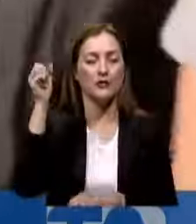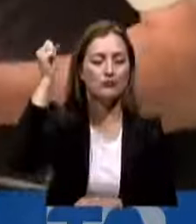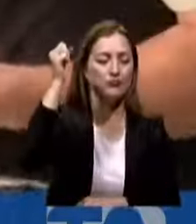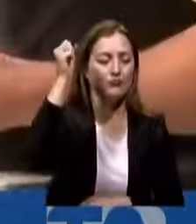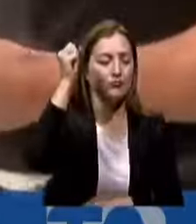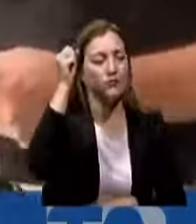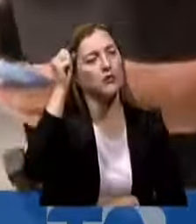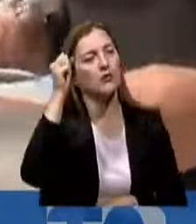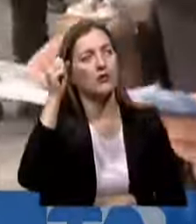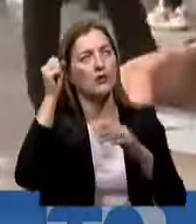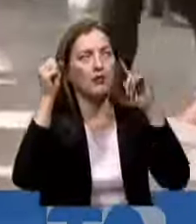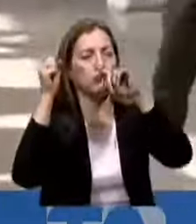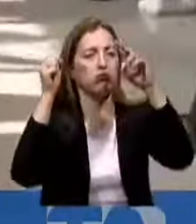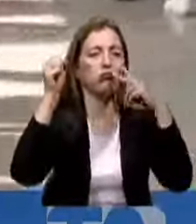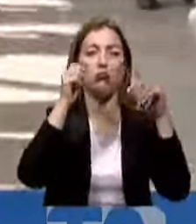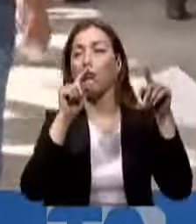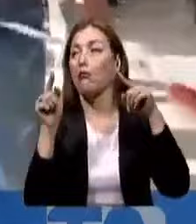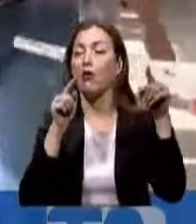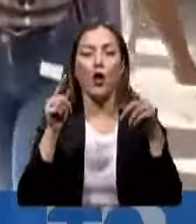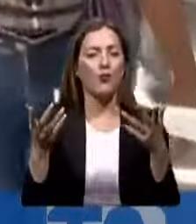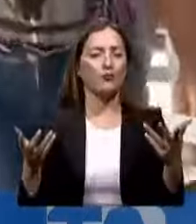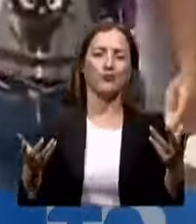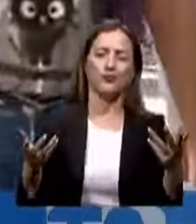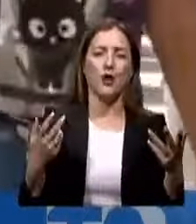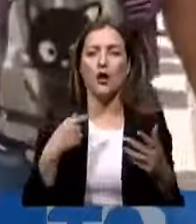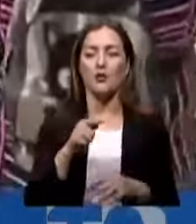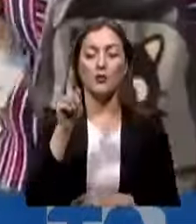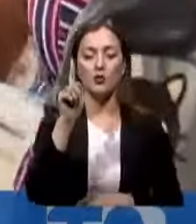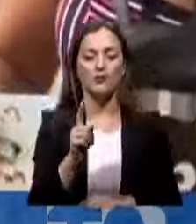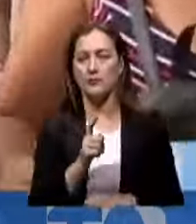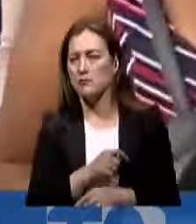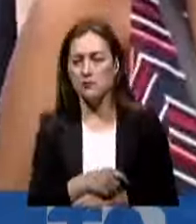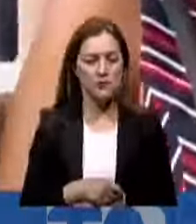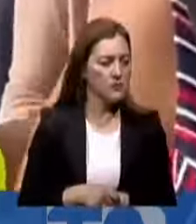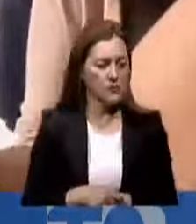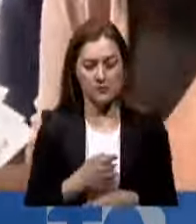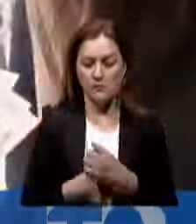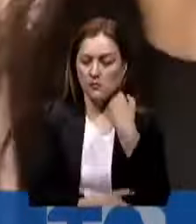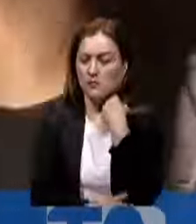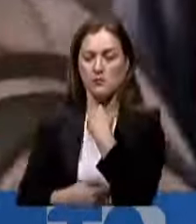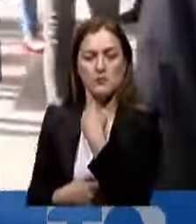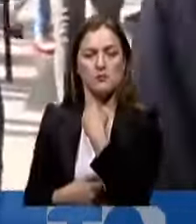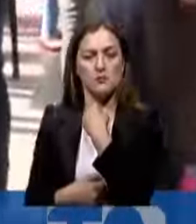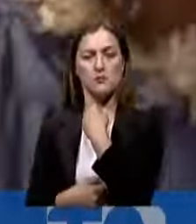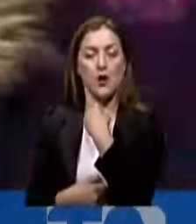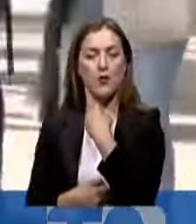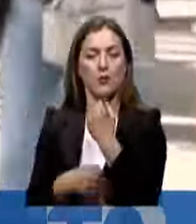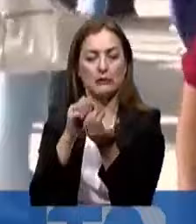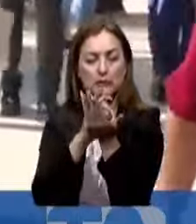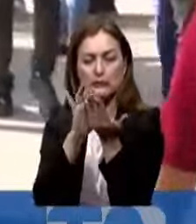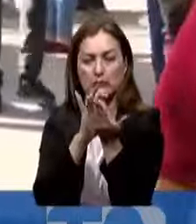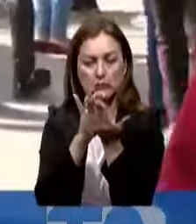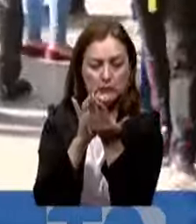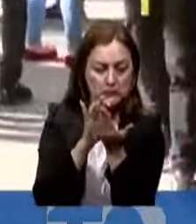la campaña está enfocada a la prevención. Y dentro de esas acciones preventivas, del no uso de tablets, no